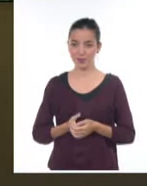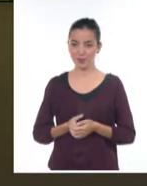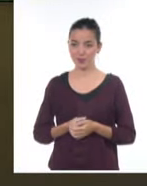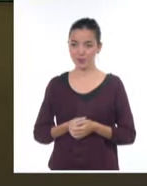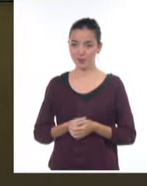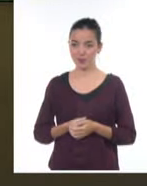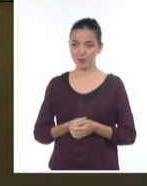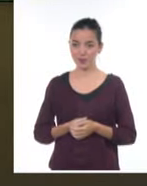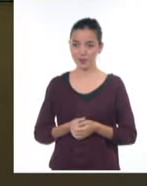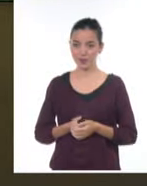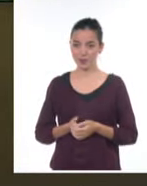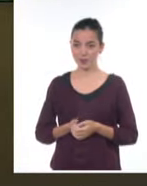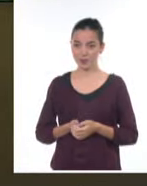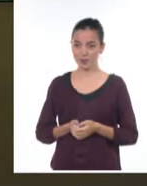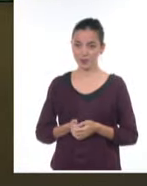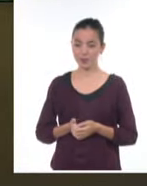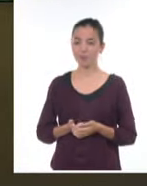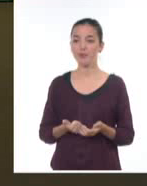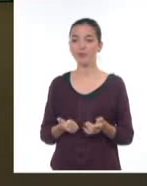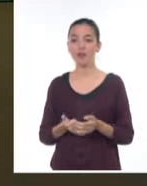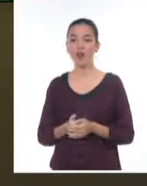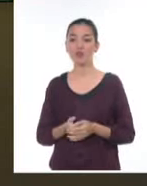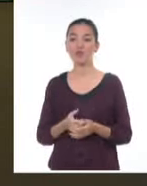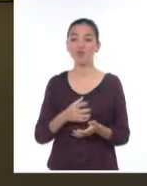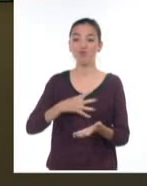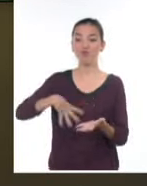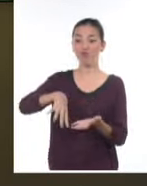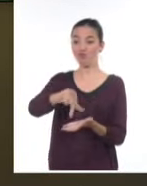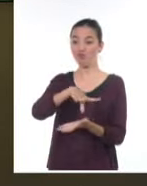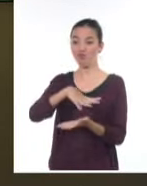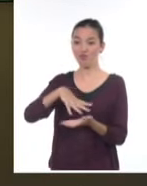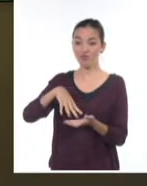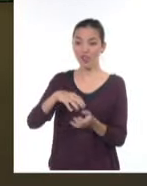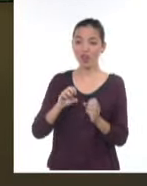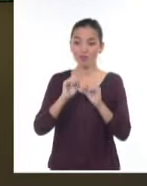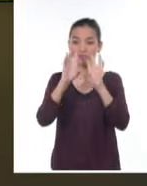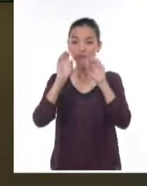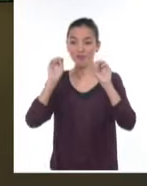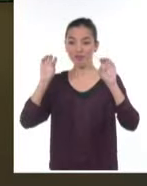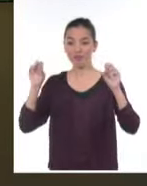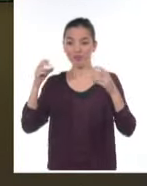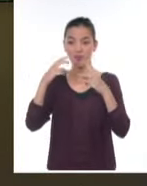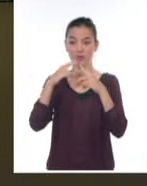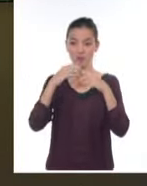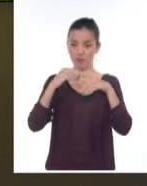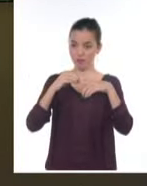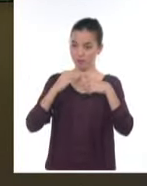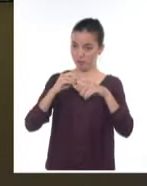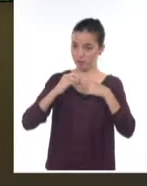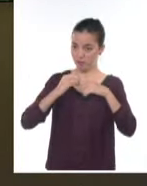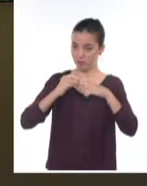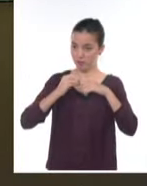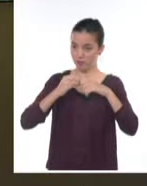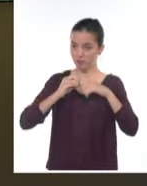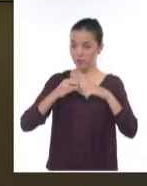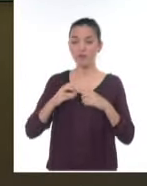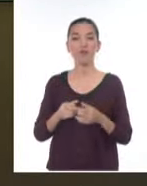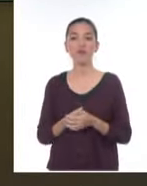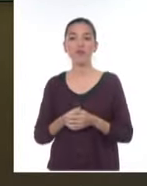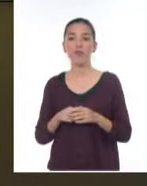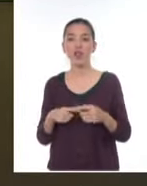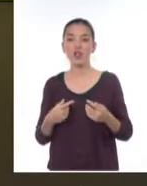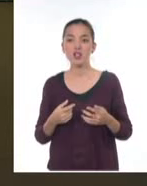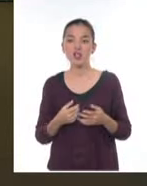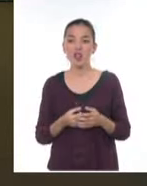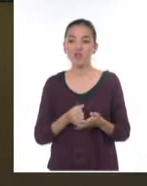Promotor del Humor tiene entre sus proyectos, con espectáculos dirigidos a todos los públicos, el apoyo a la concienciación de la